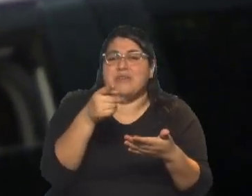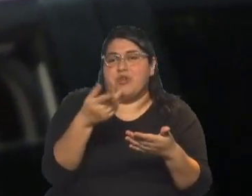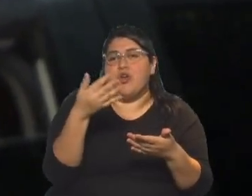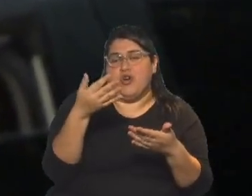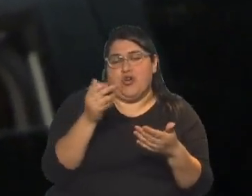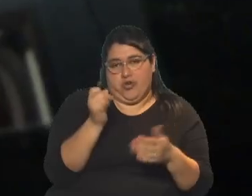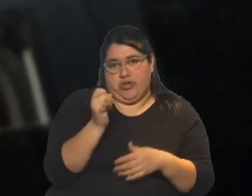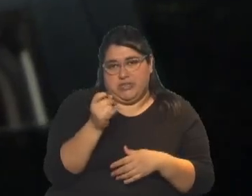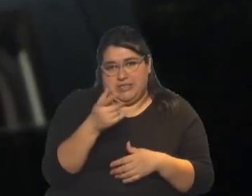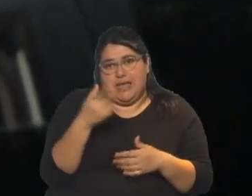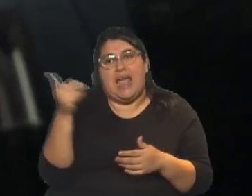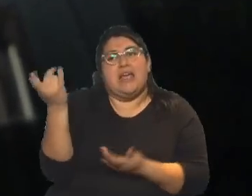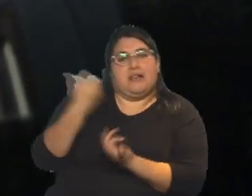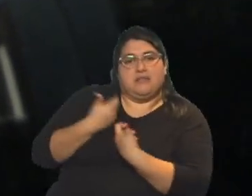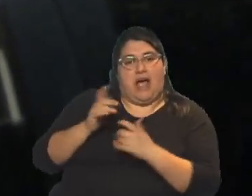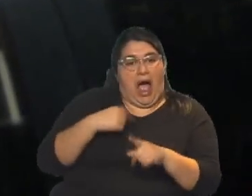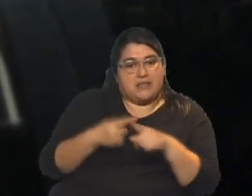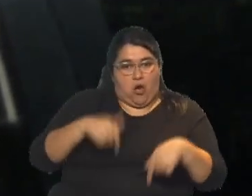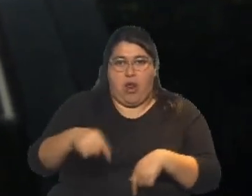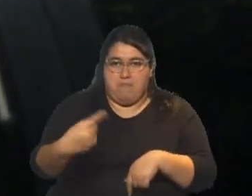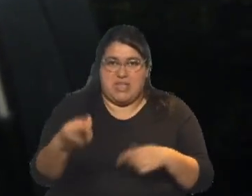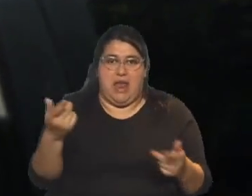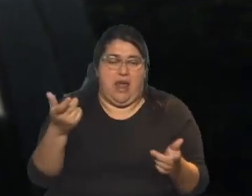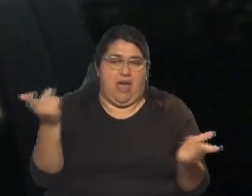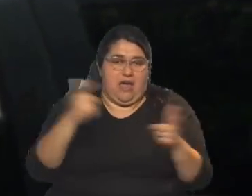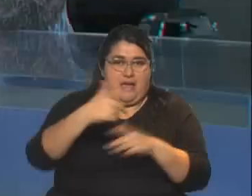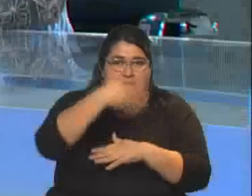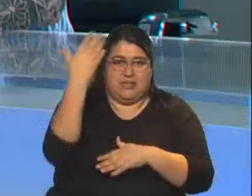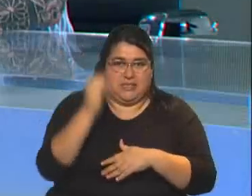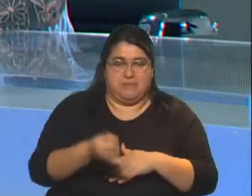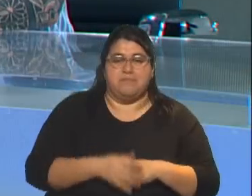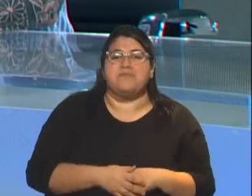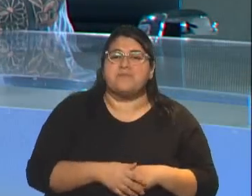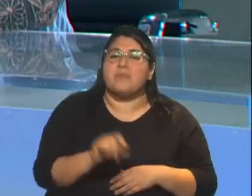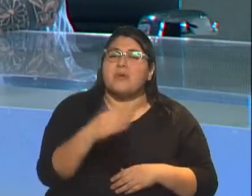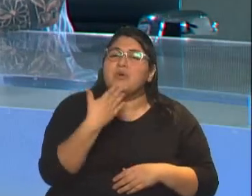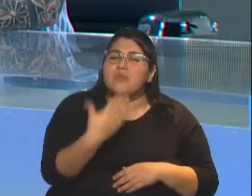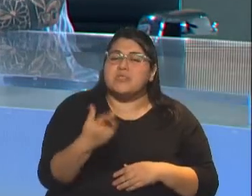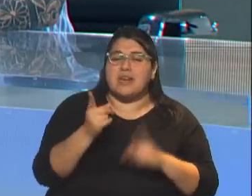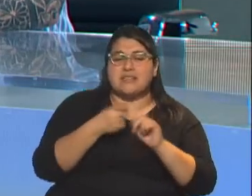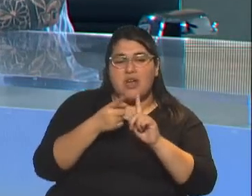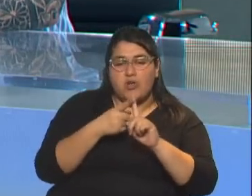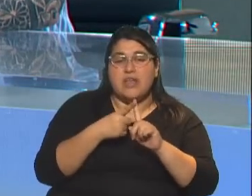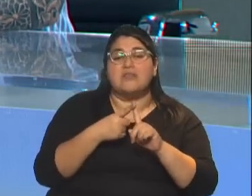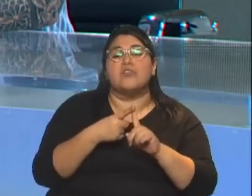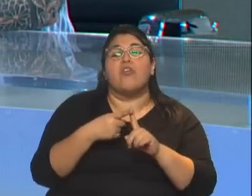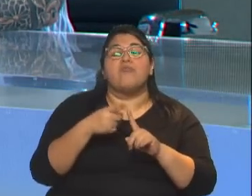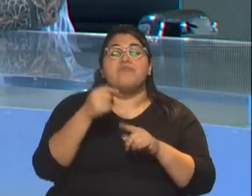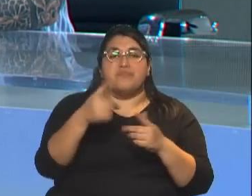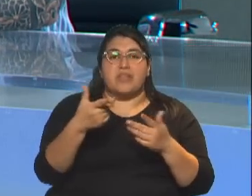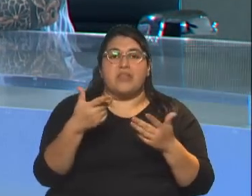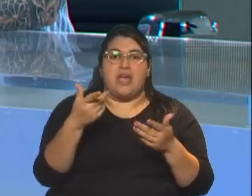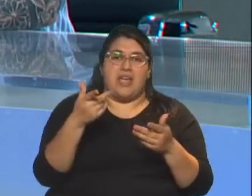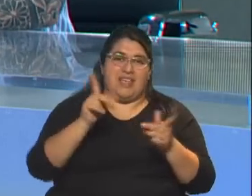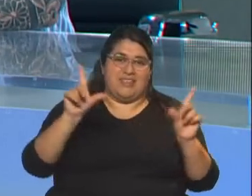pero esa es la información que tenía hasta el momento bien mediante agradecemos muchísimo el contacto con la televisión pública vamos a seguir en